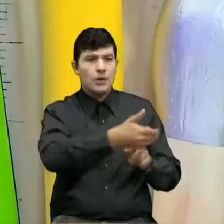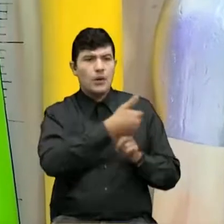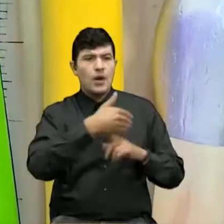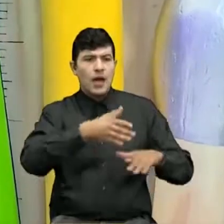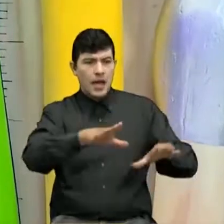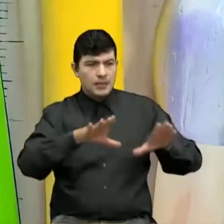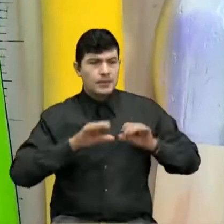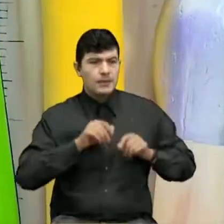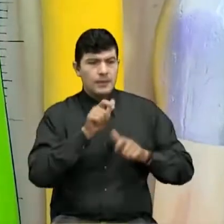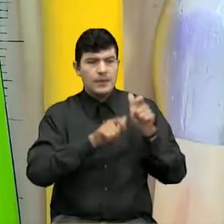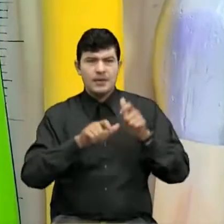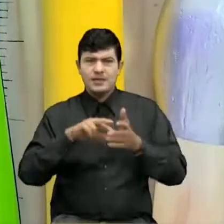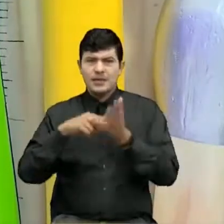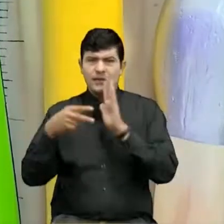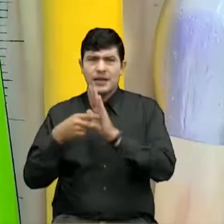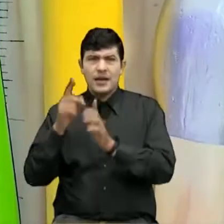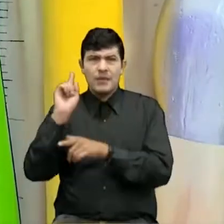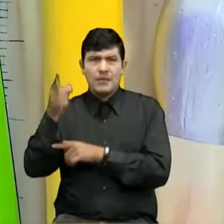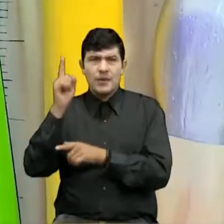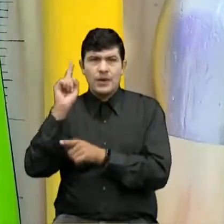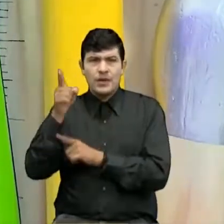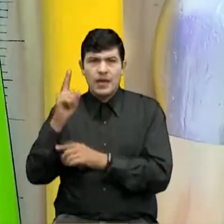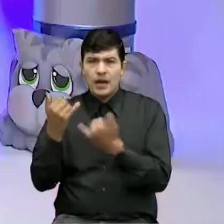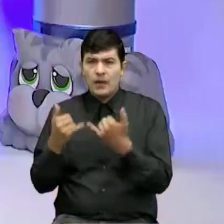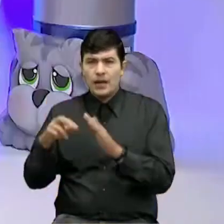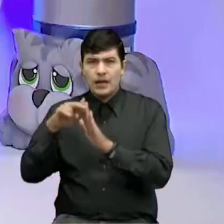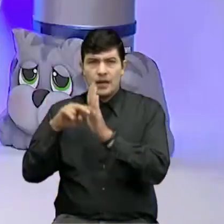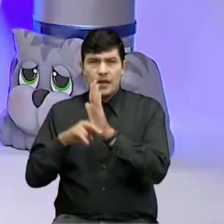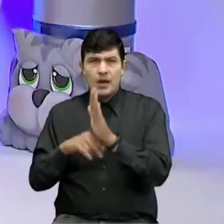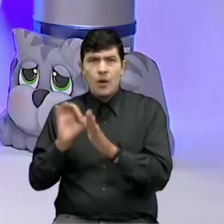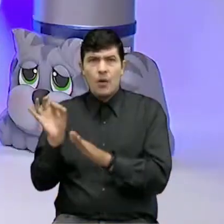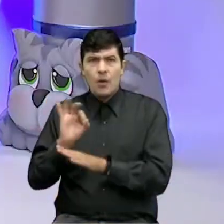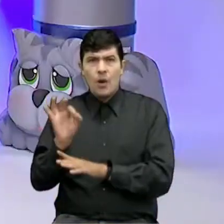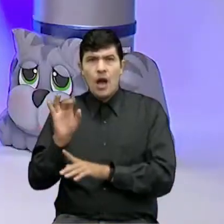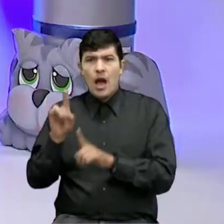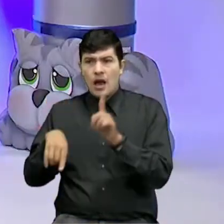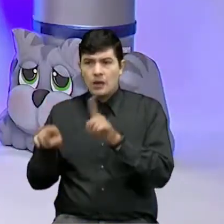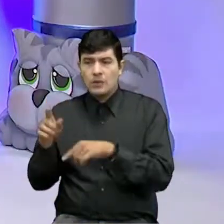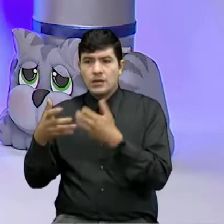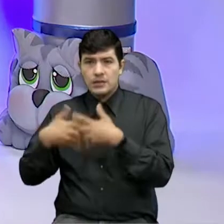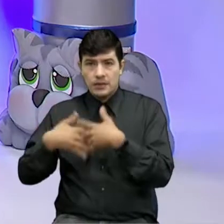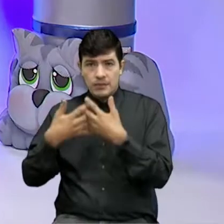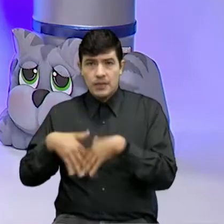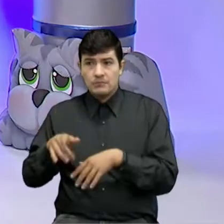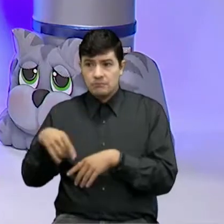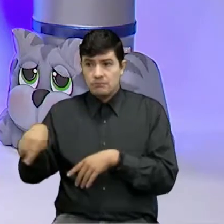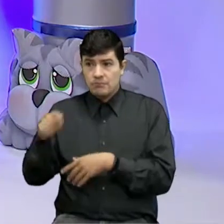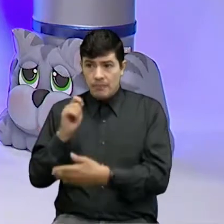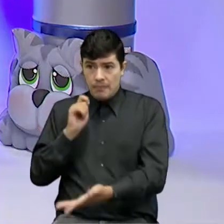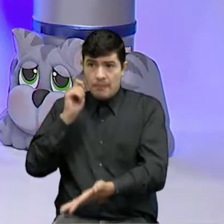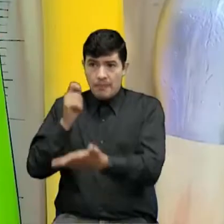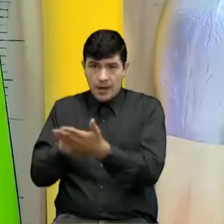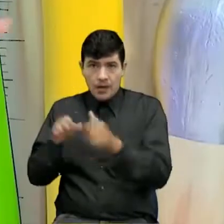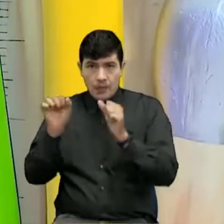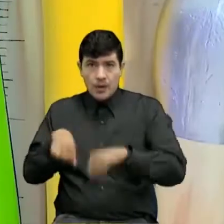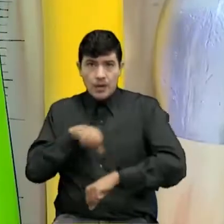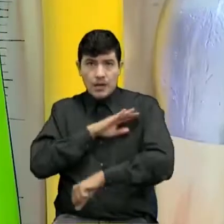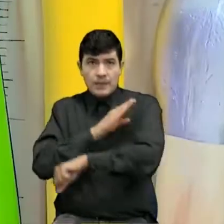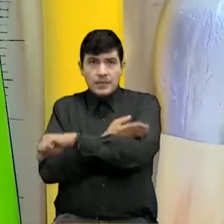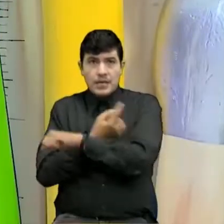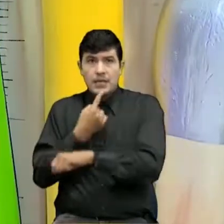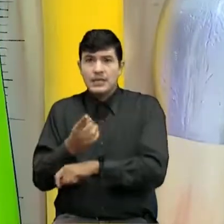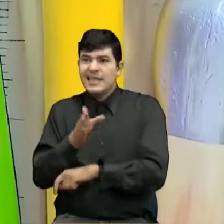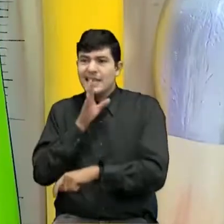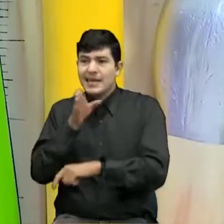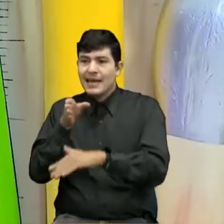admisión. Y eso es como una política que se cancela, ¿no? Uh-huh. Las empresas, sí, pagan para poder tener la potestad de decir quién entra y